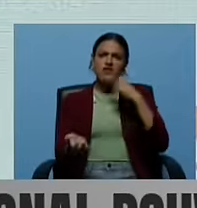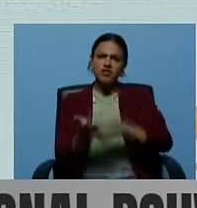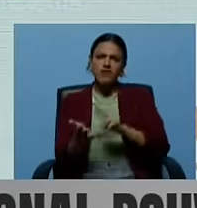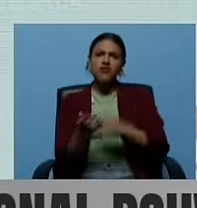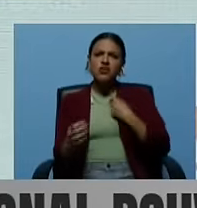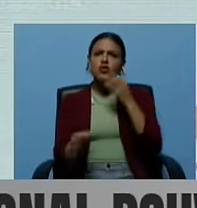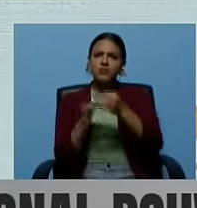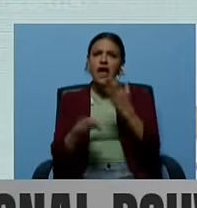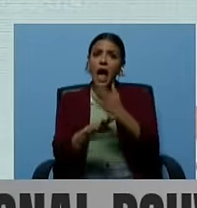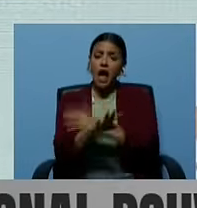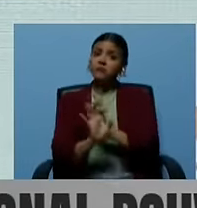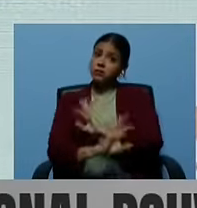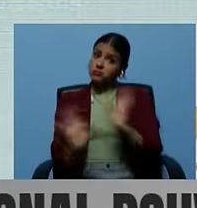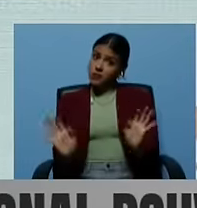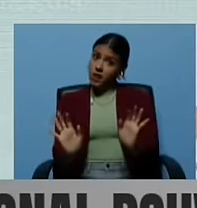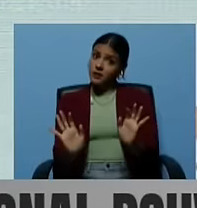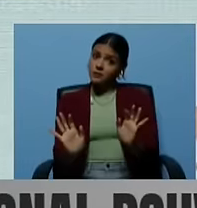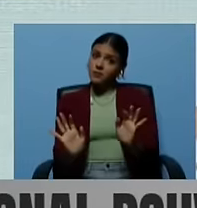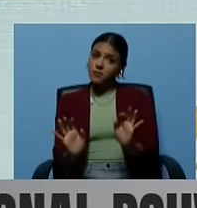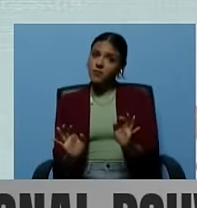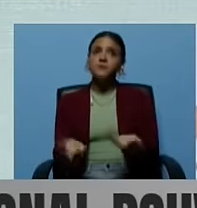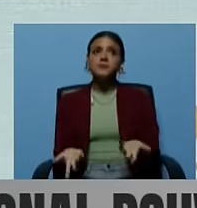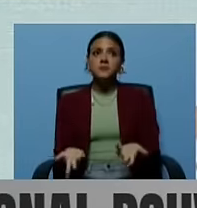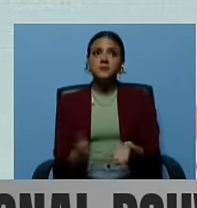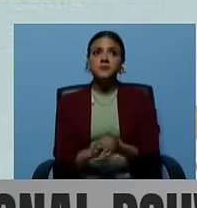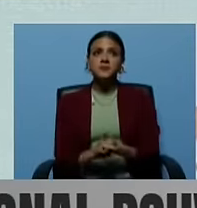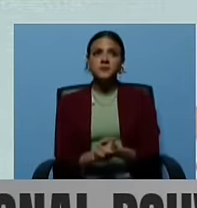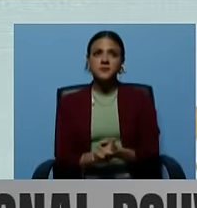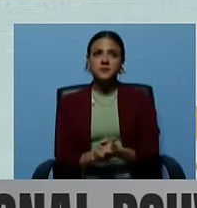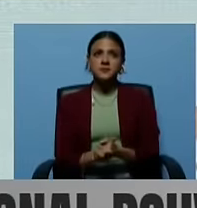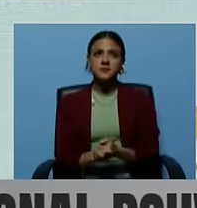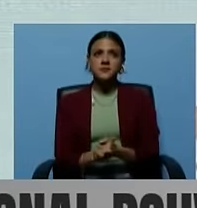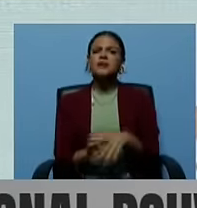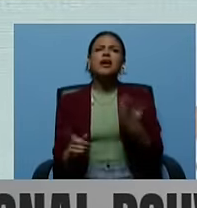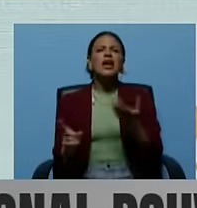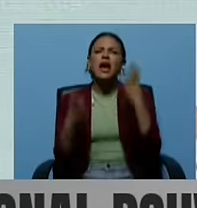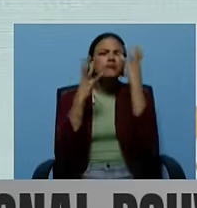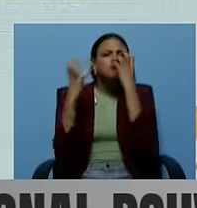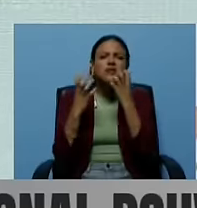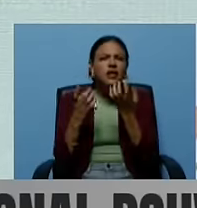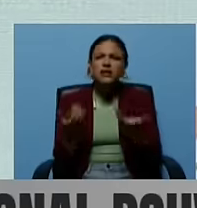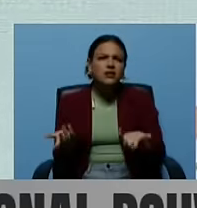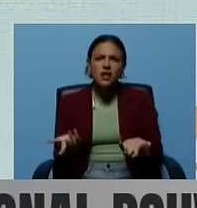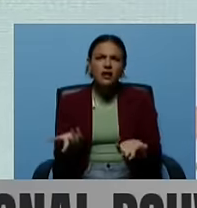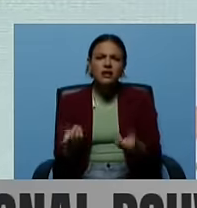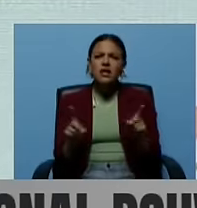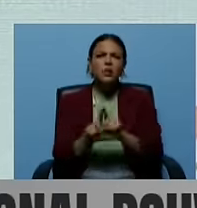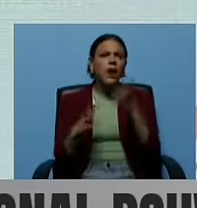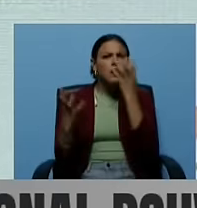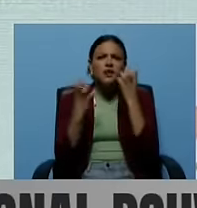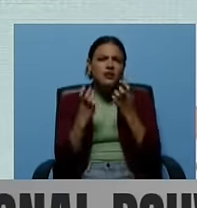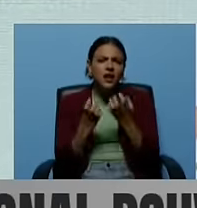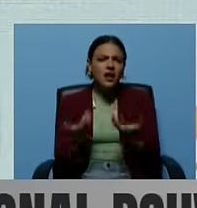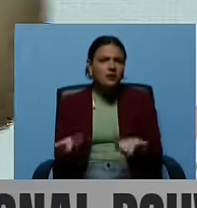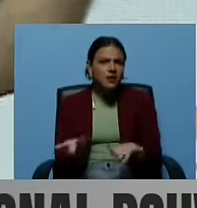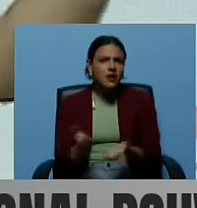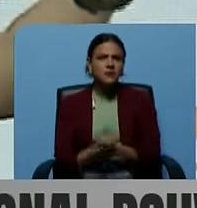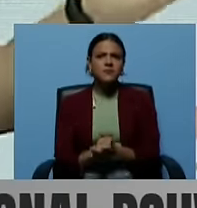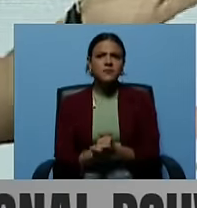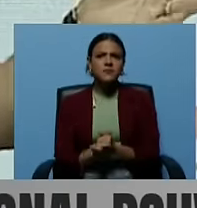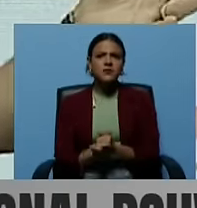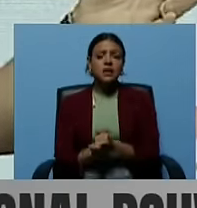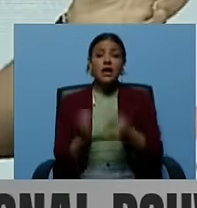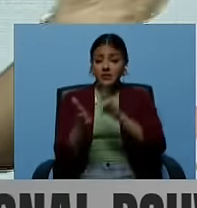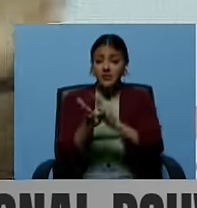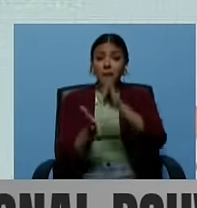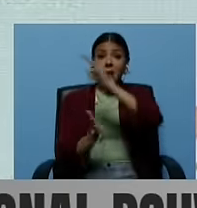eso. ¿Qué es más triste, no? Más triste. La partida